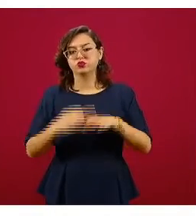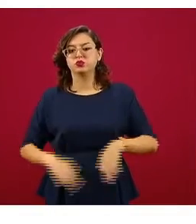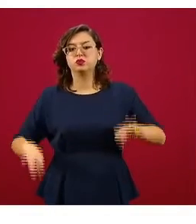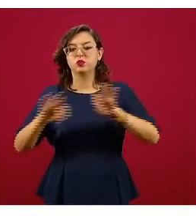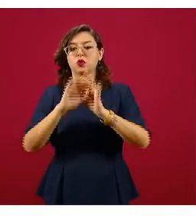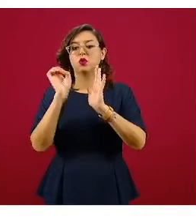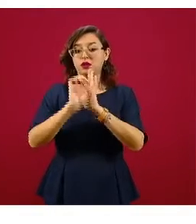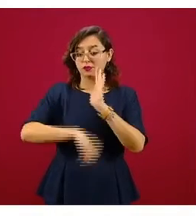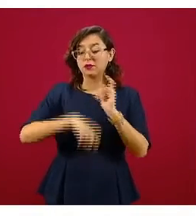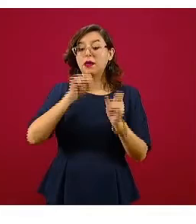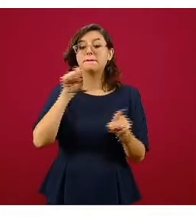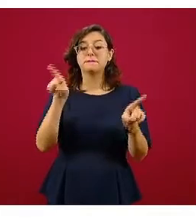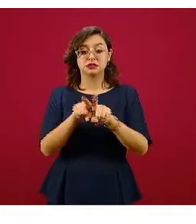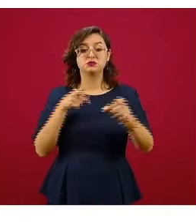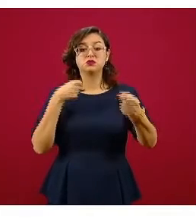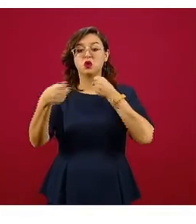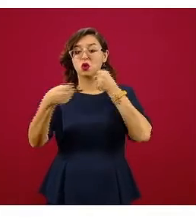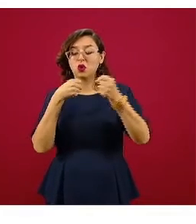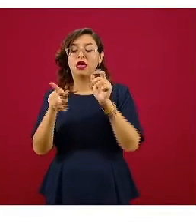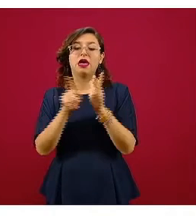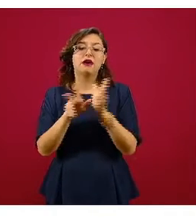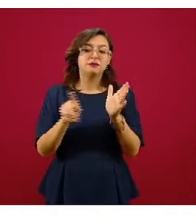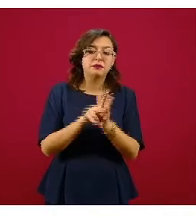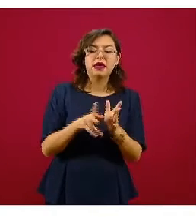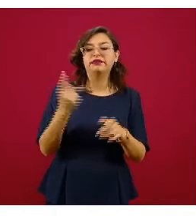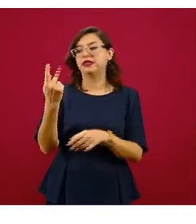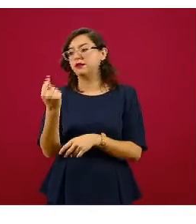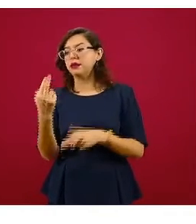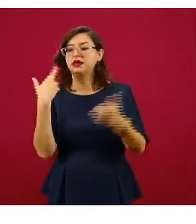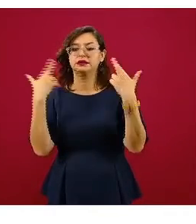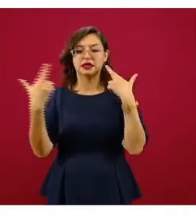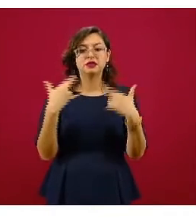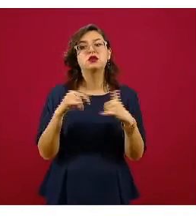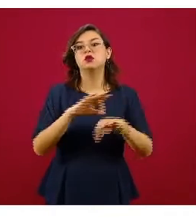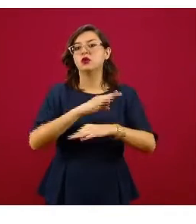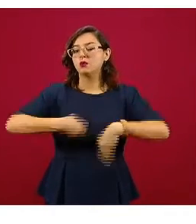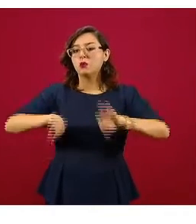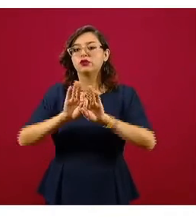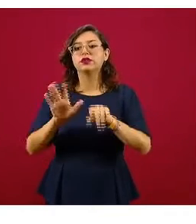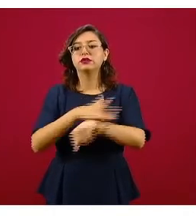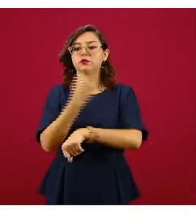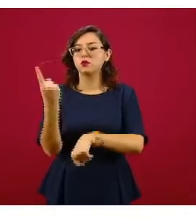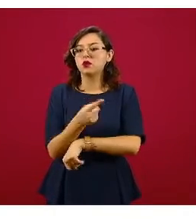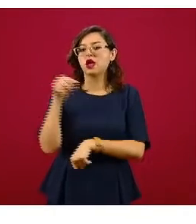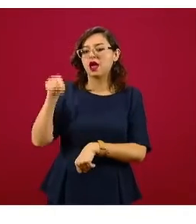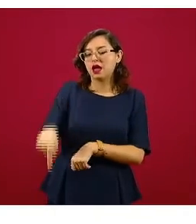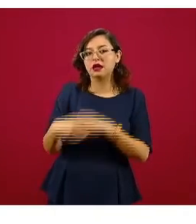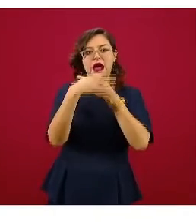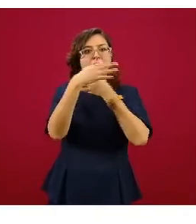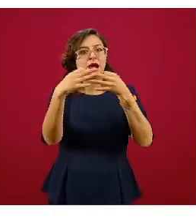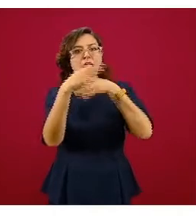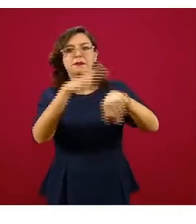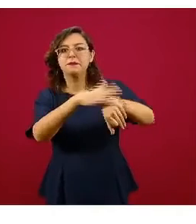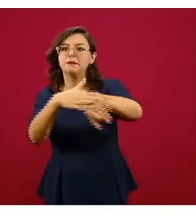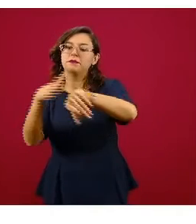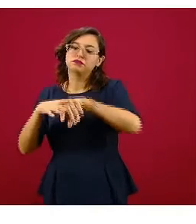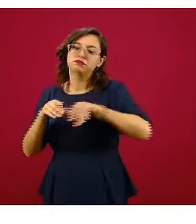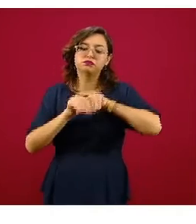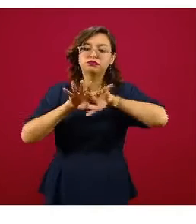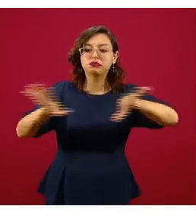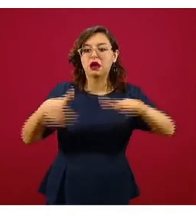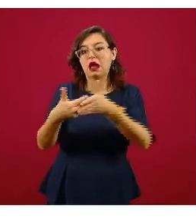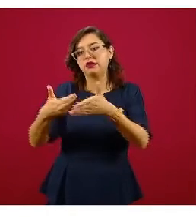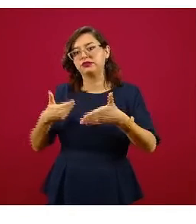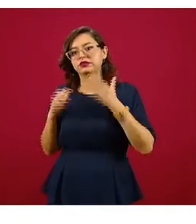son participantes del sistema, pues esa de difundir los avisos de protección civil y de difundir las medidas de prevención,